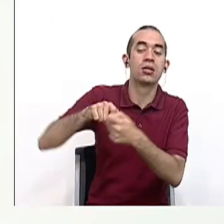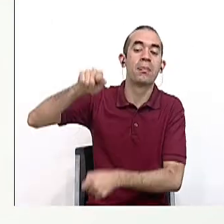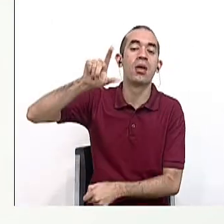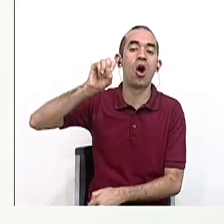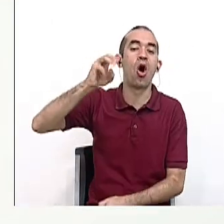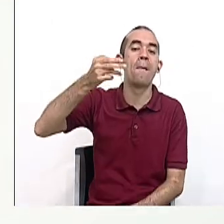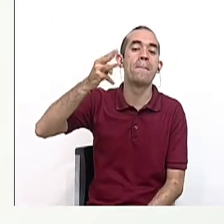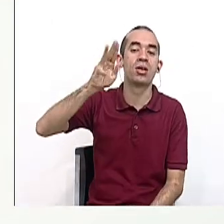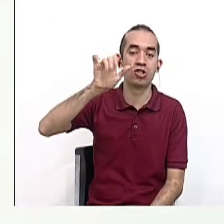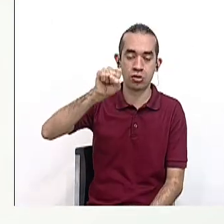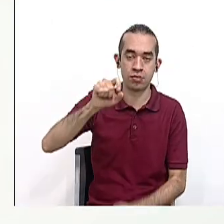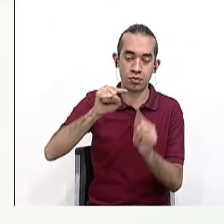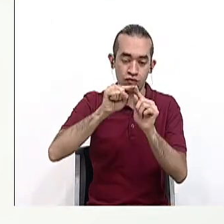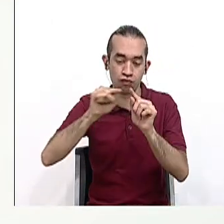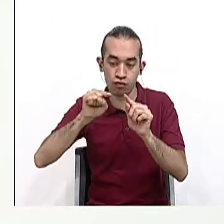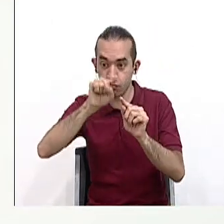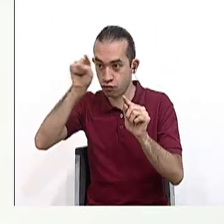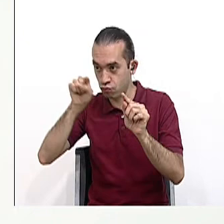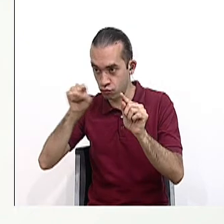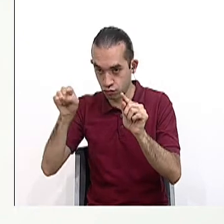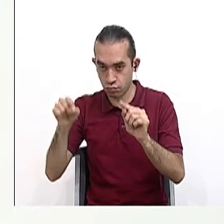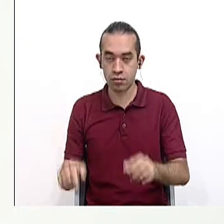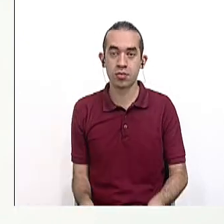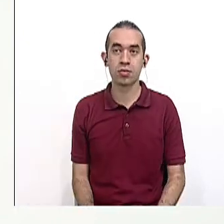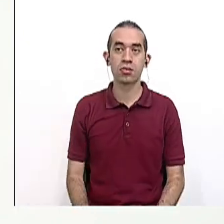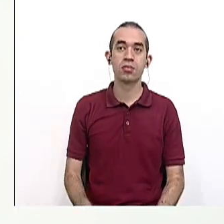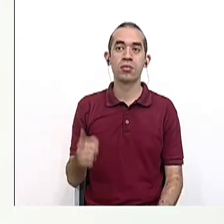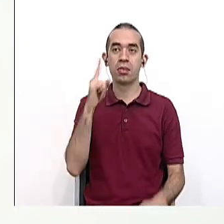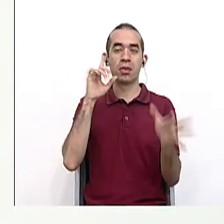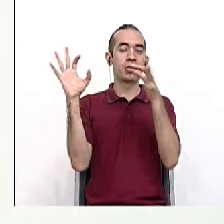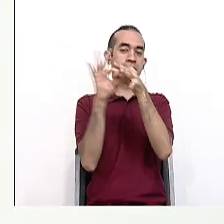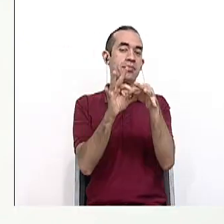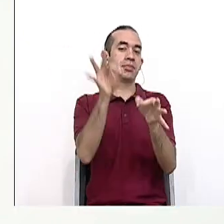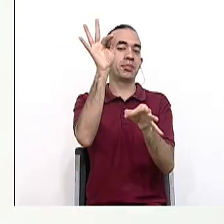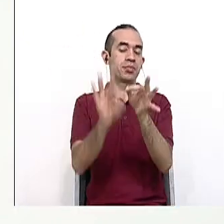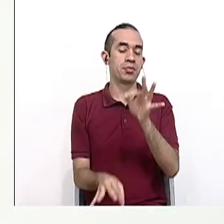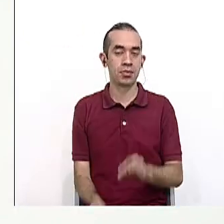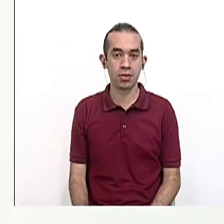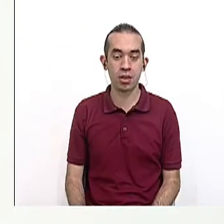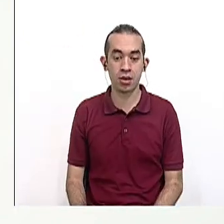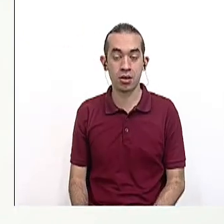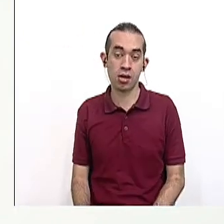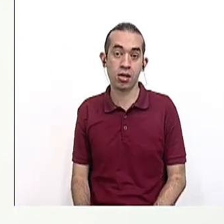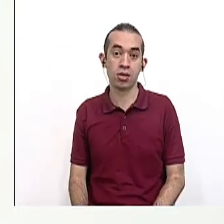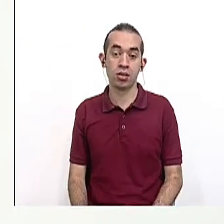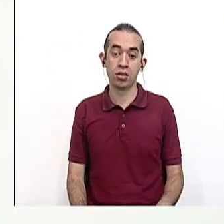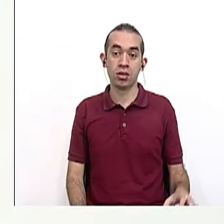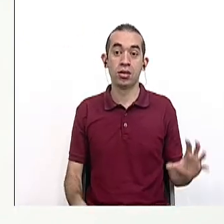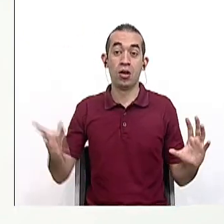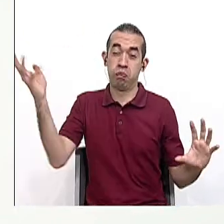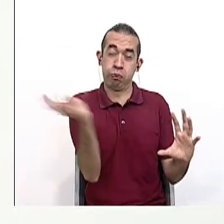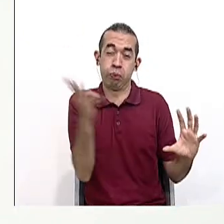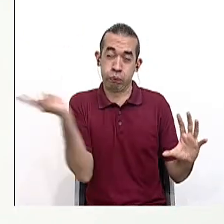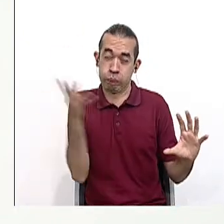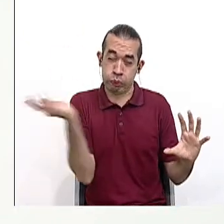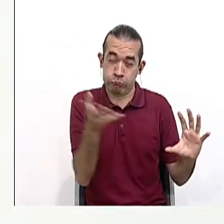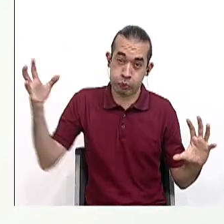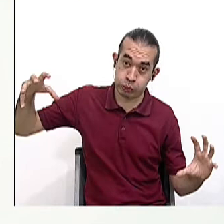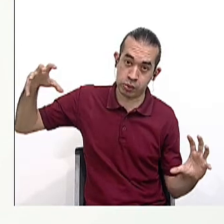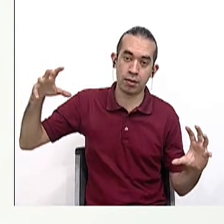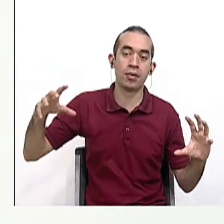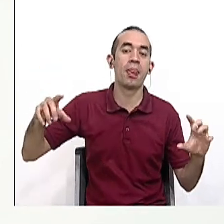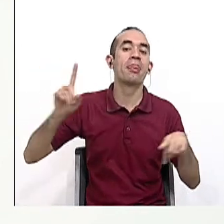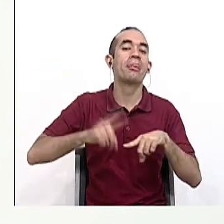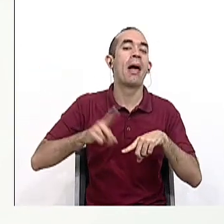esa relación de proporcionalidad. Ahí la tenemos de manera más sencilla. La intensidad de la corriente es directamente